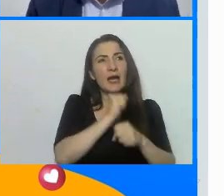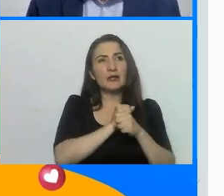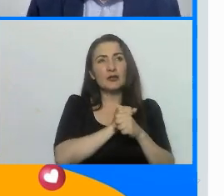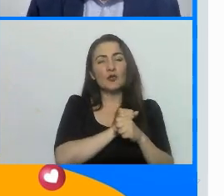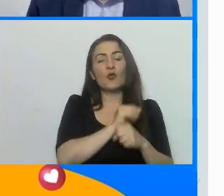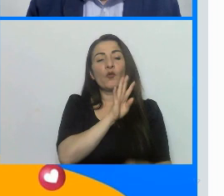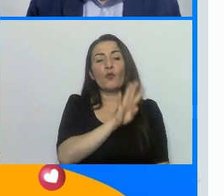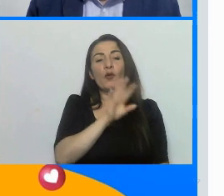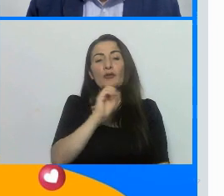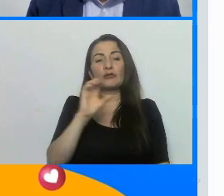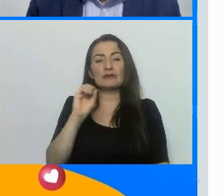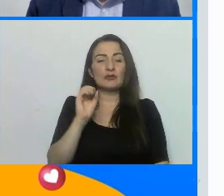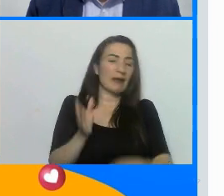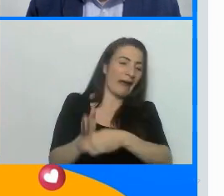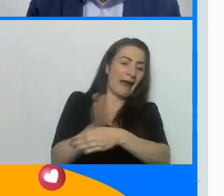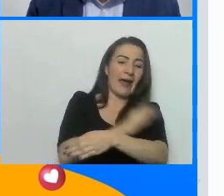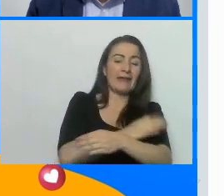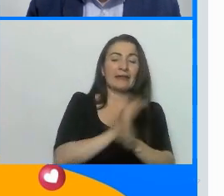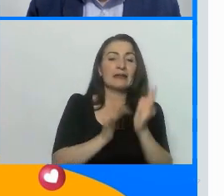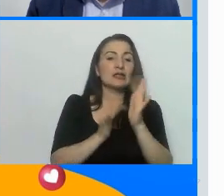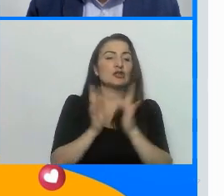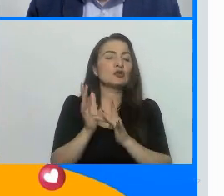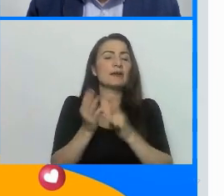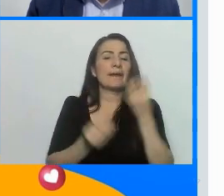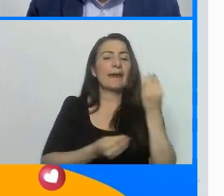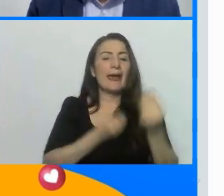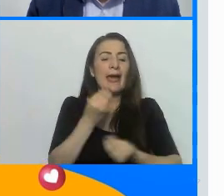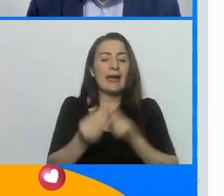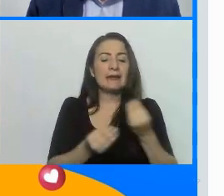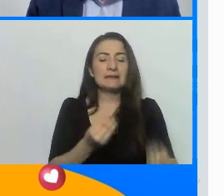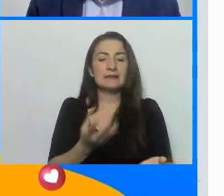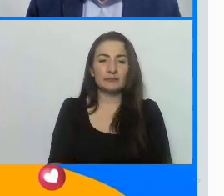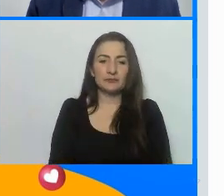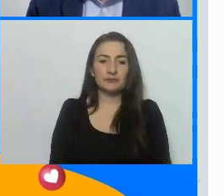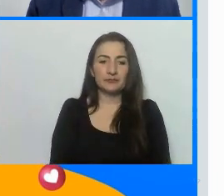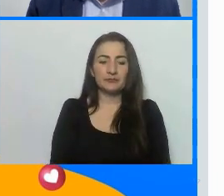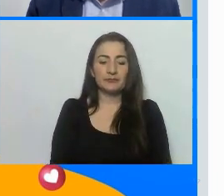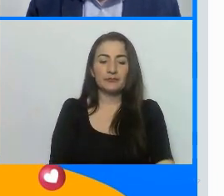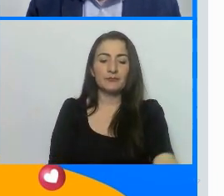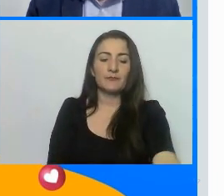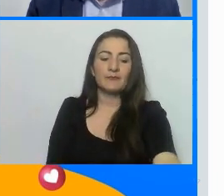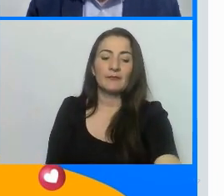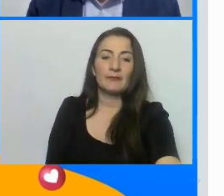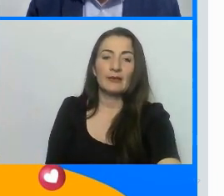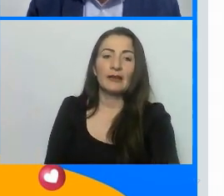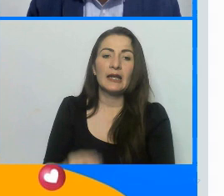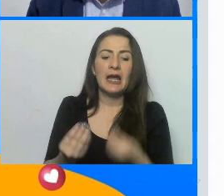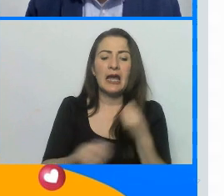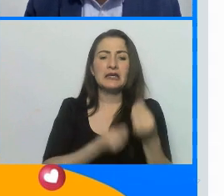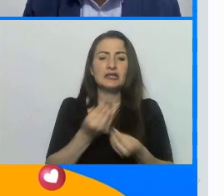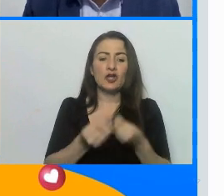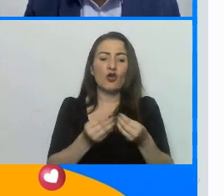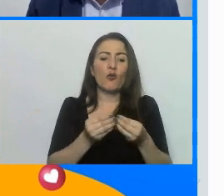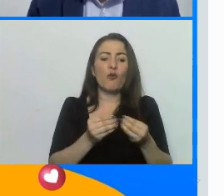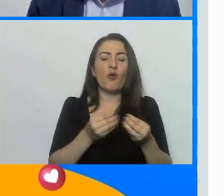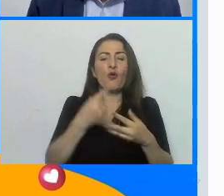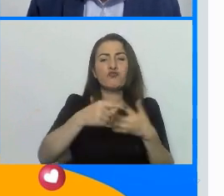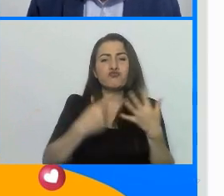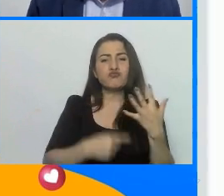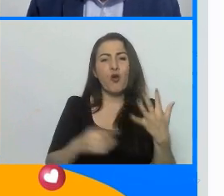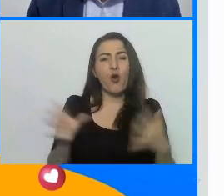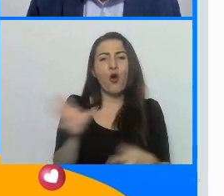Cristo, fue uno de los que empezó, digamos que, así, no a sistematizar, pero sí a documentar un